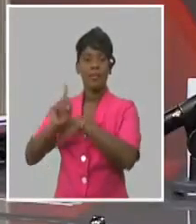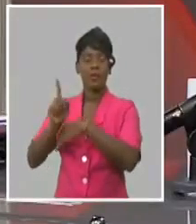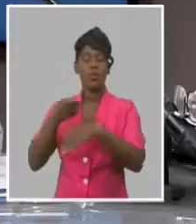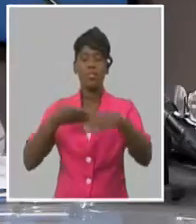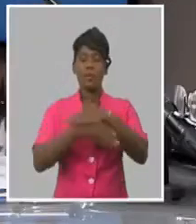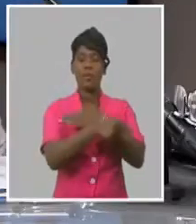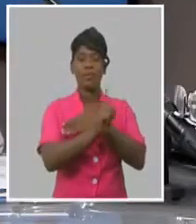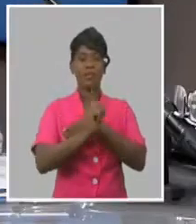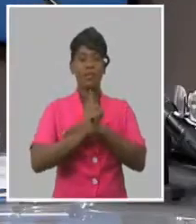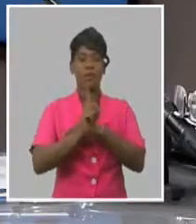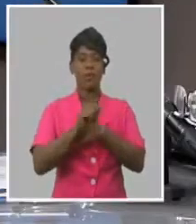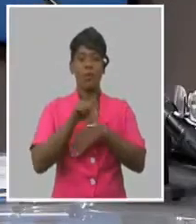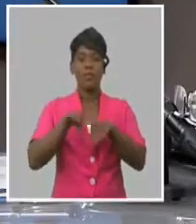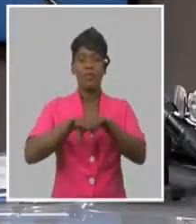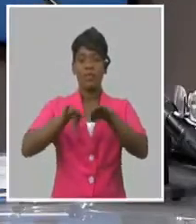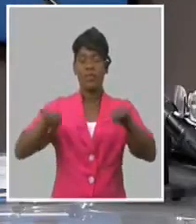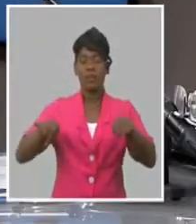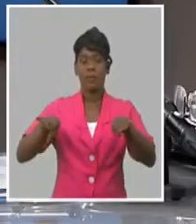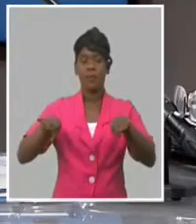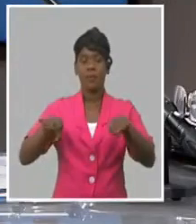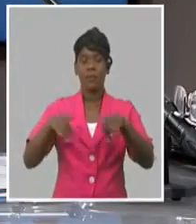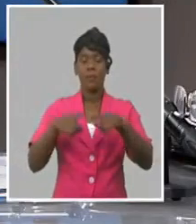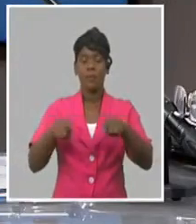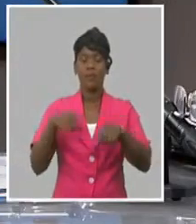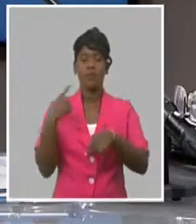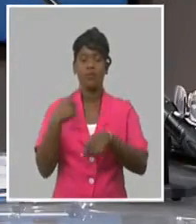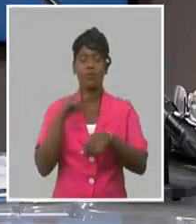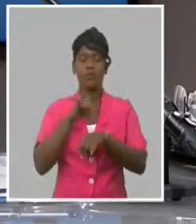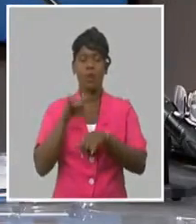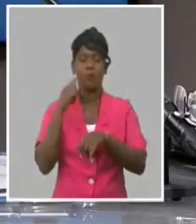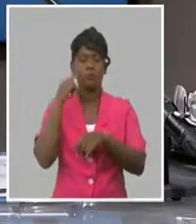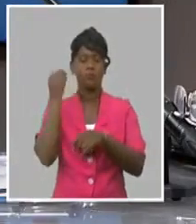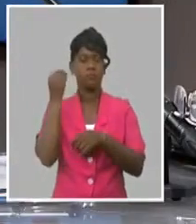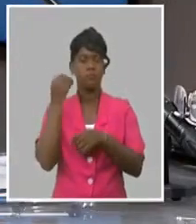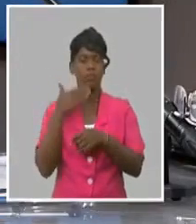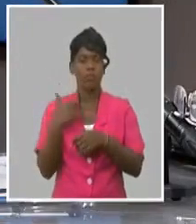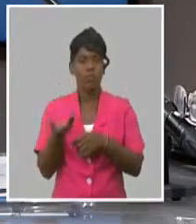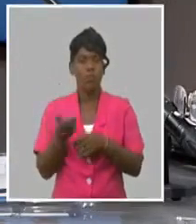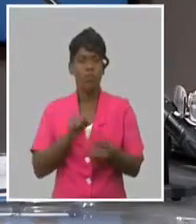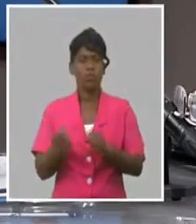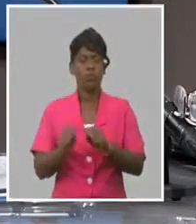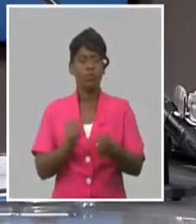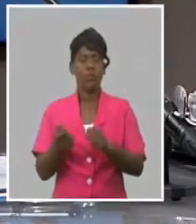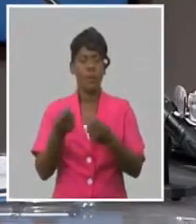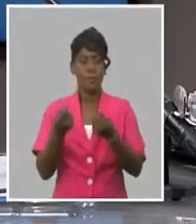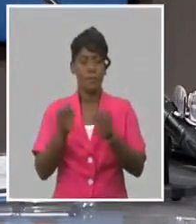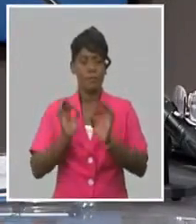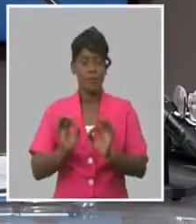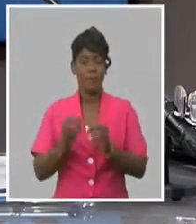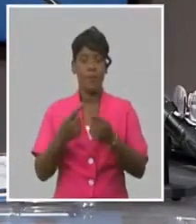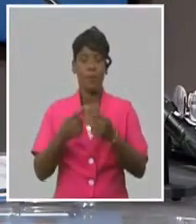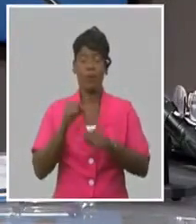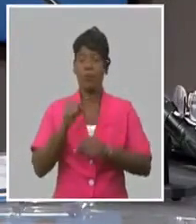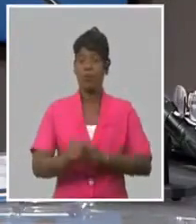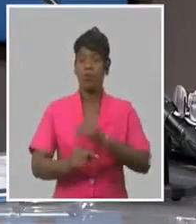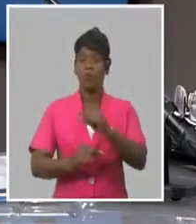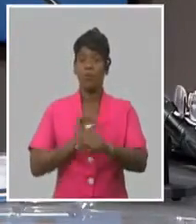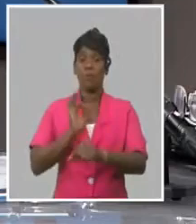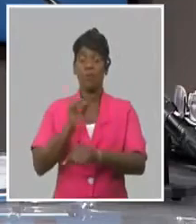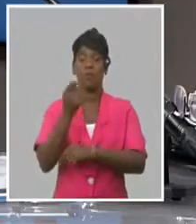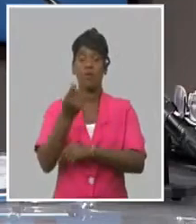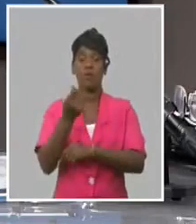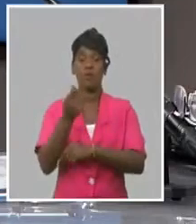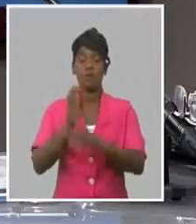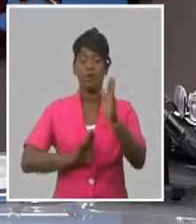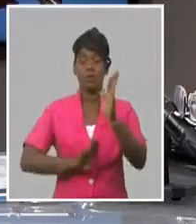Es una manera indirecta también de control de precios. Que a medida que la economía se vaya recuperando, iremos avanzando en